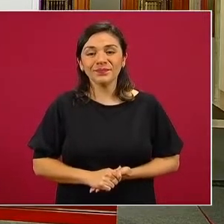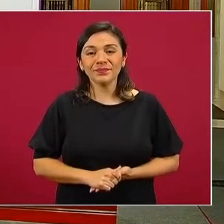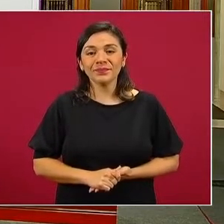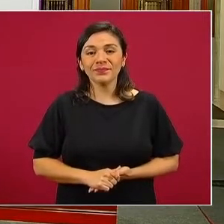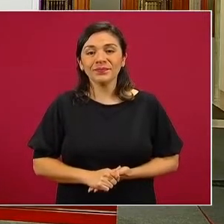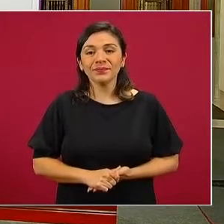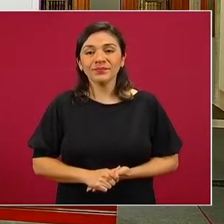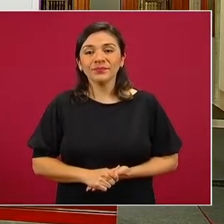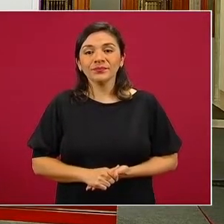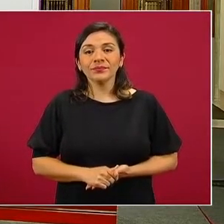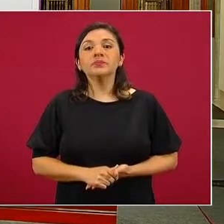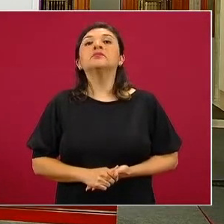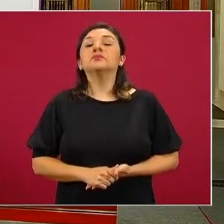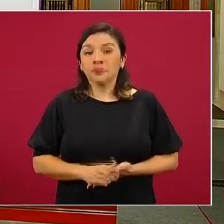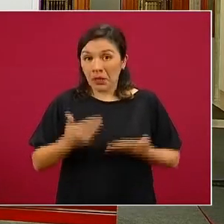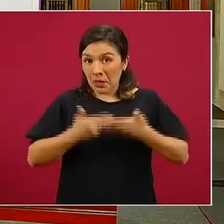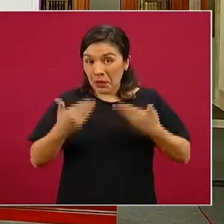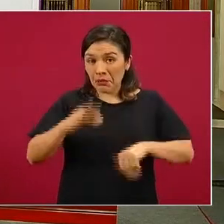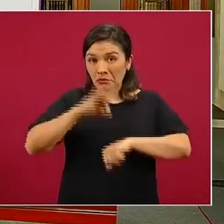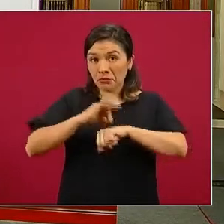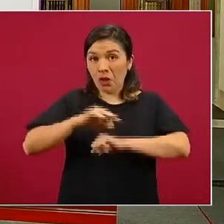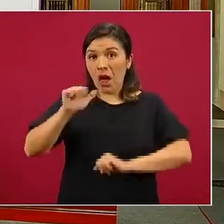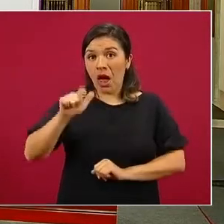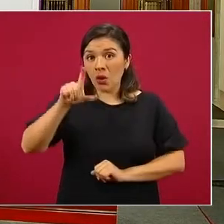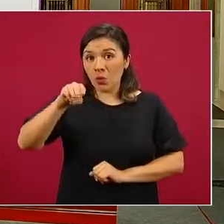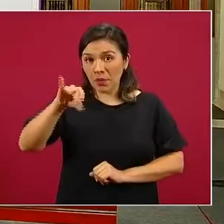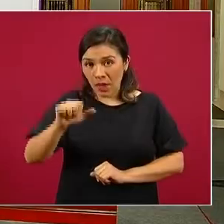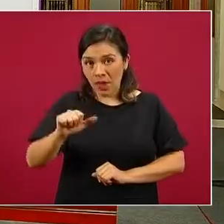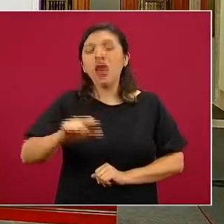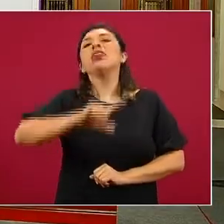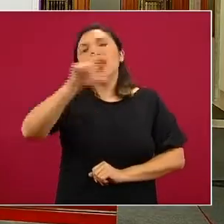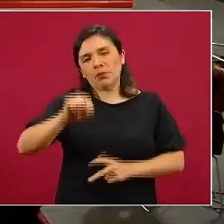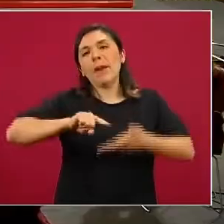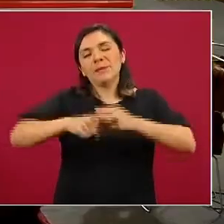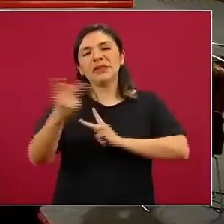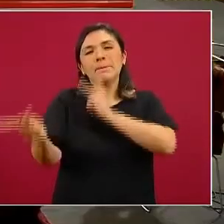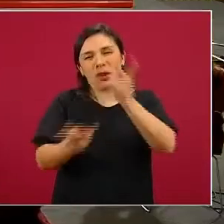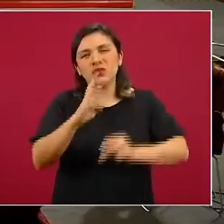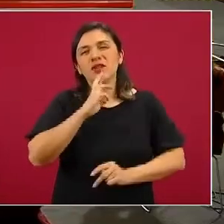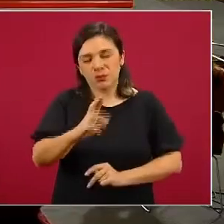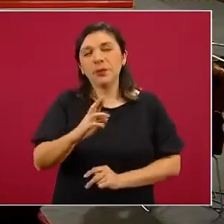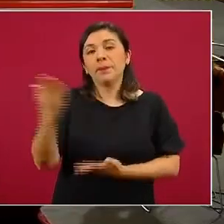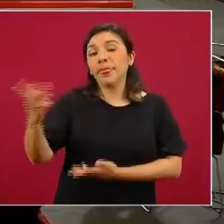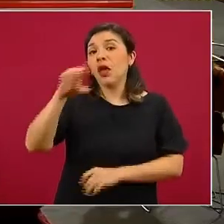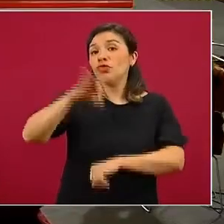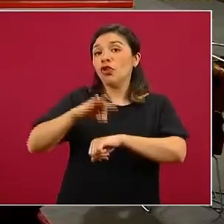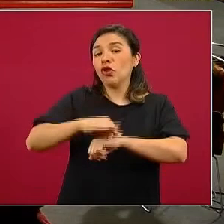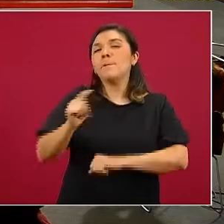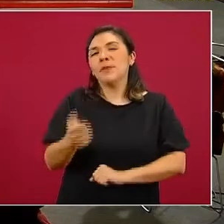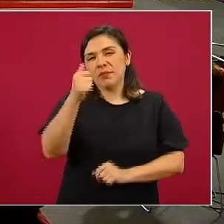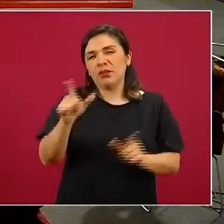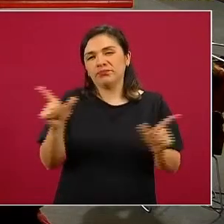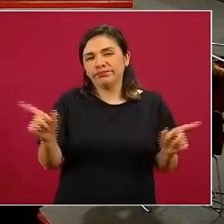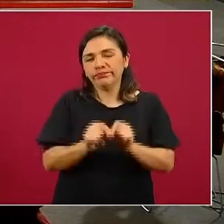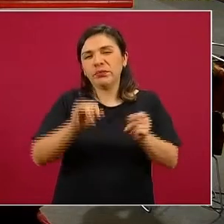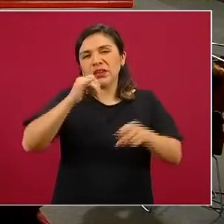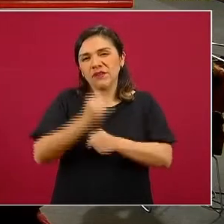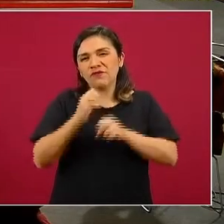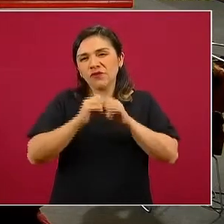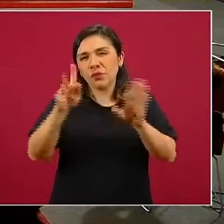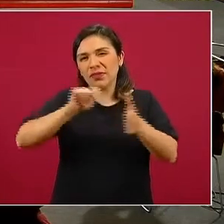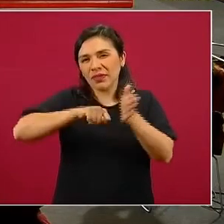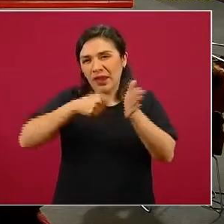Lomía. Le pido entonces al doctor Alomía, bueno, y luego abrimos desde luego a preguntas y respuestas. Le pido al doctor Alomía si presenta el informe